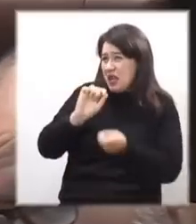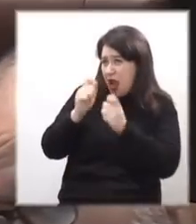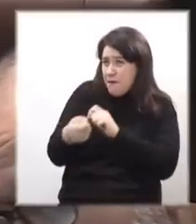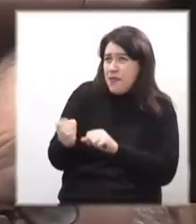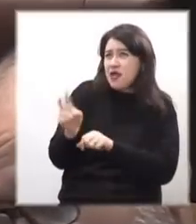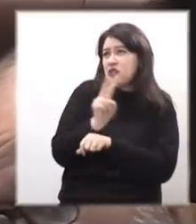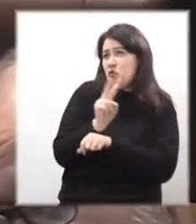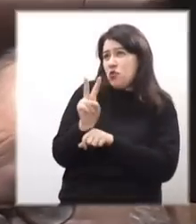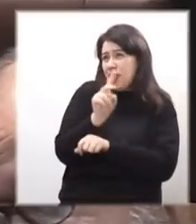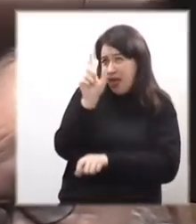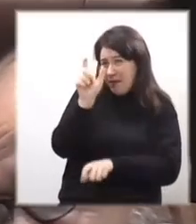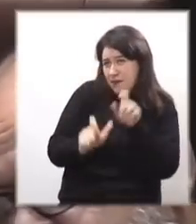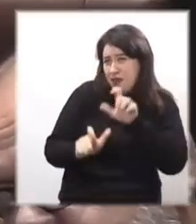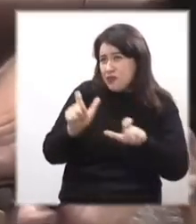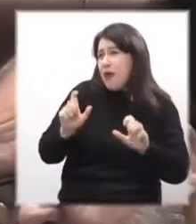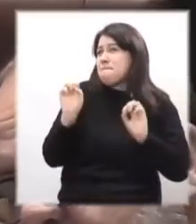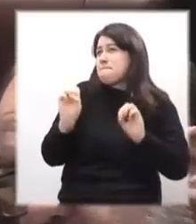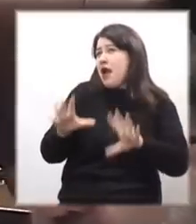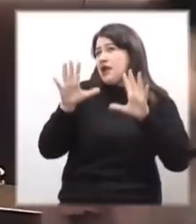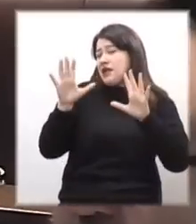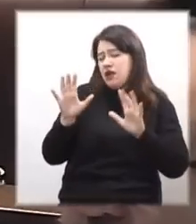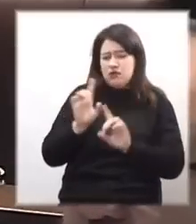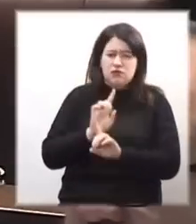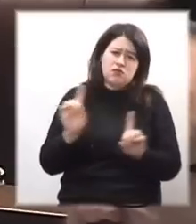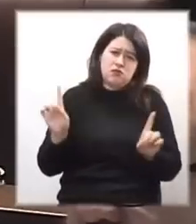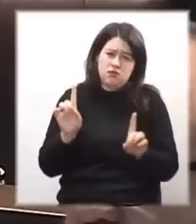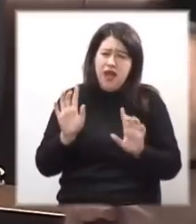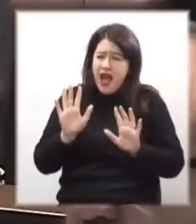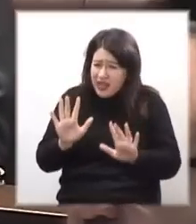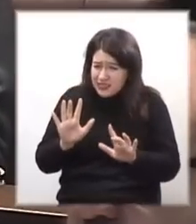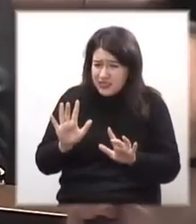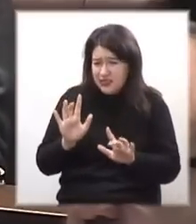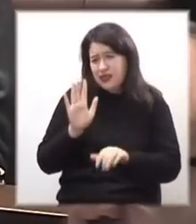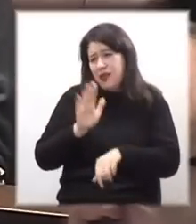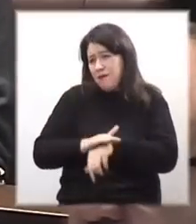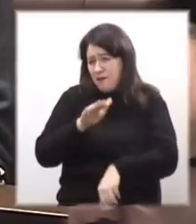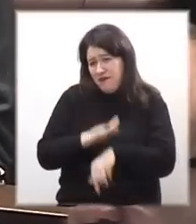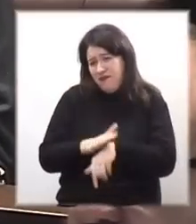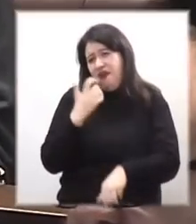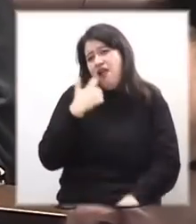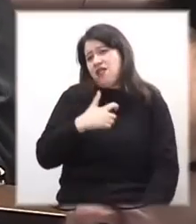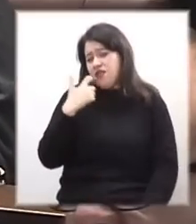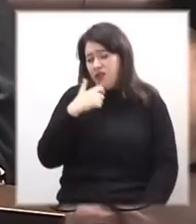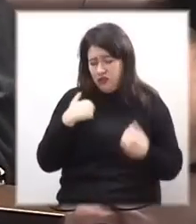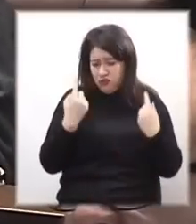seguridad pública de manera mágica de un día para el otro. No caemos en esa irresponsabilidad.